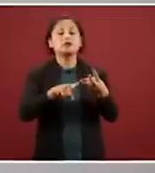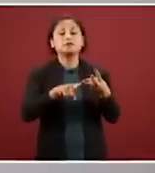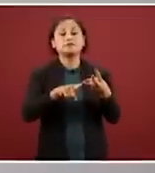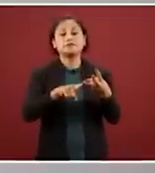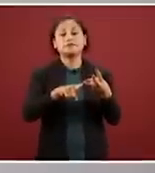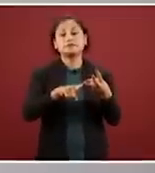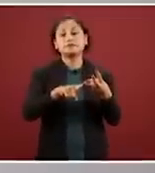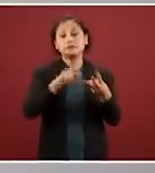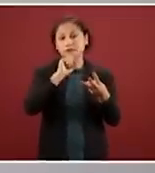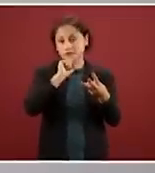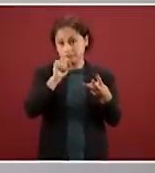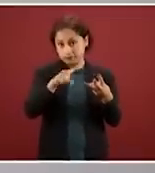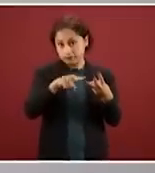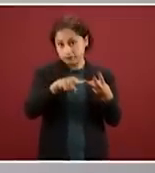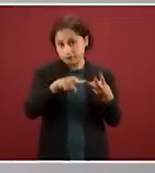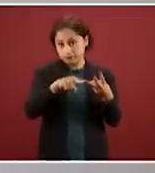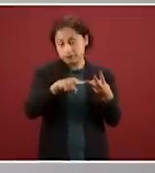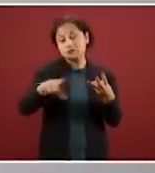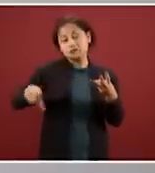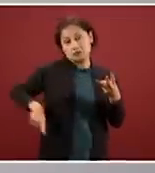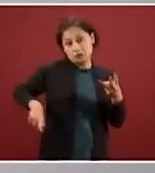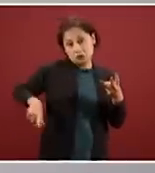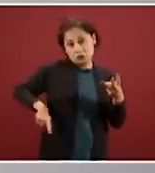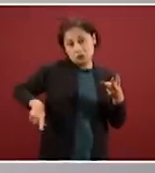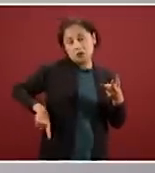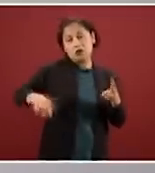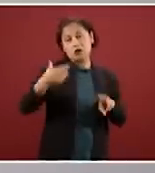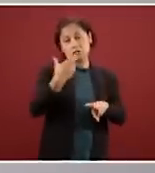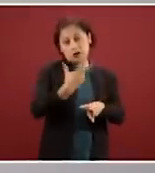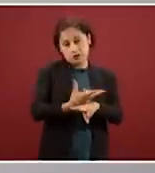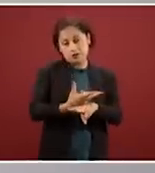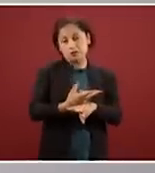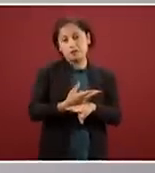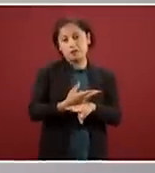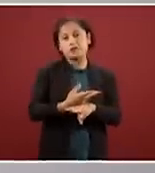en este caso, la gobernadora, que es la representante